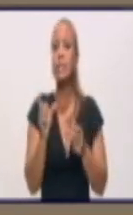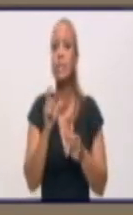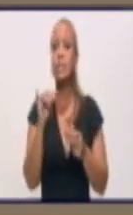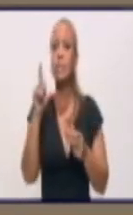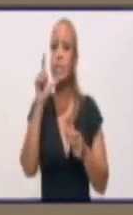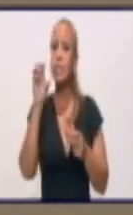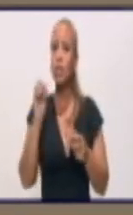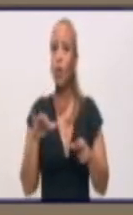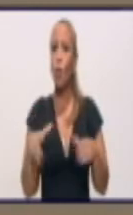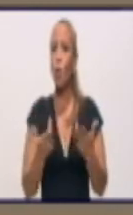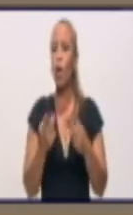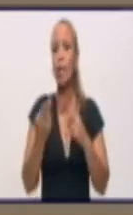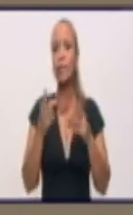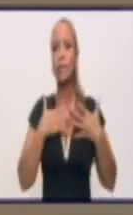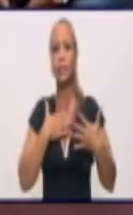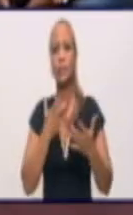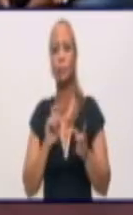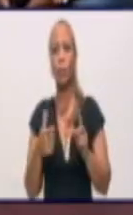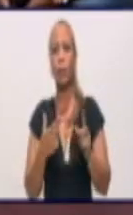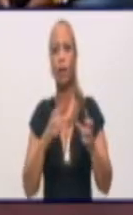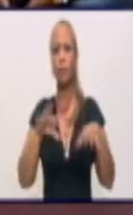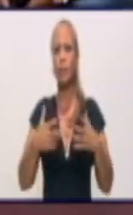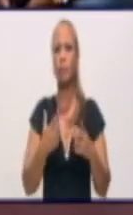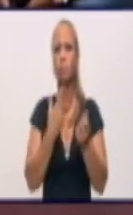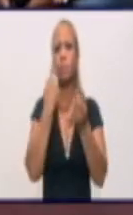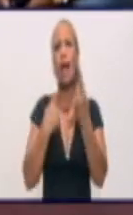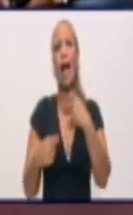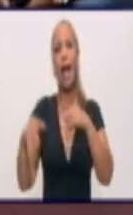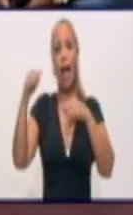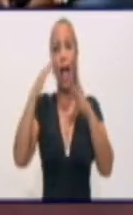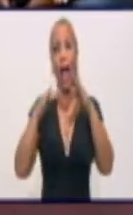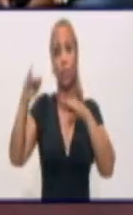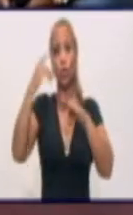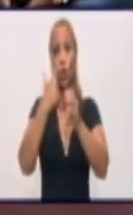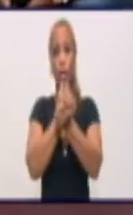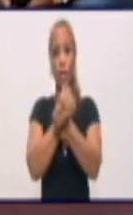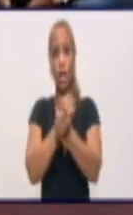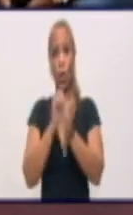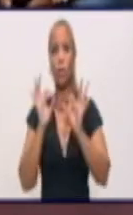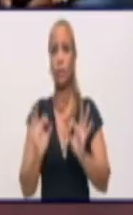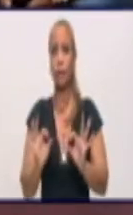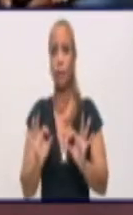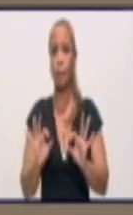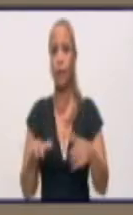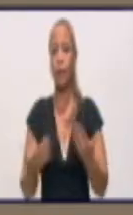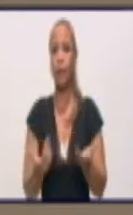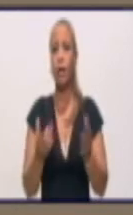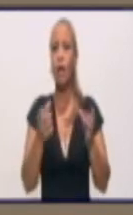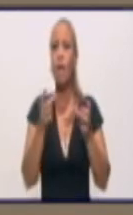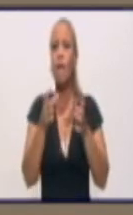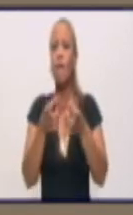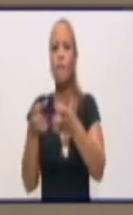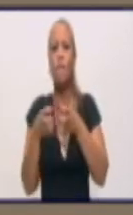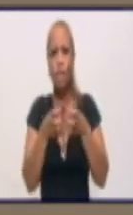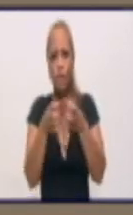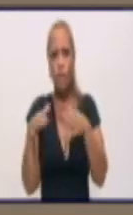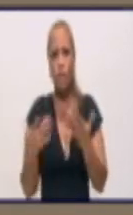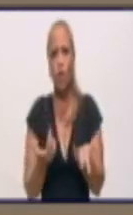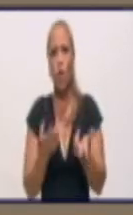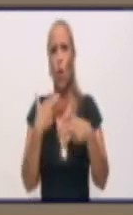debido a su propia condición son manzanas de alto riesgo, donde siempre va a haber un foco generador, donde se van a